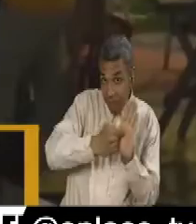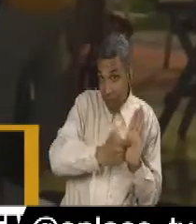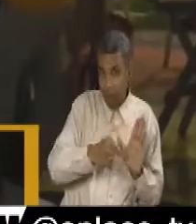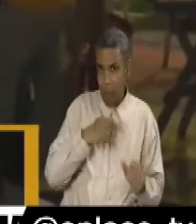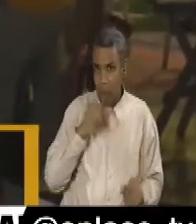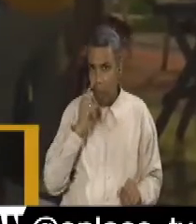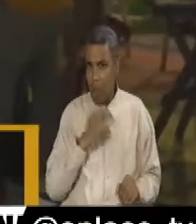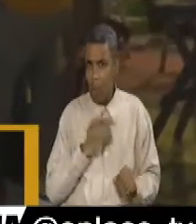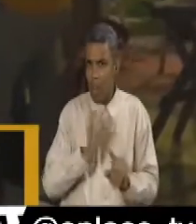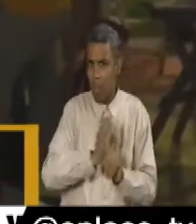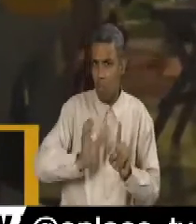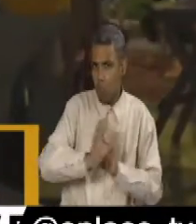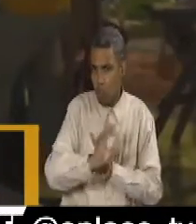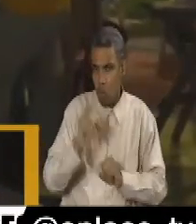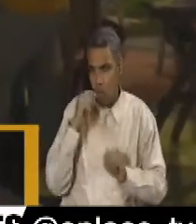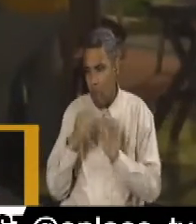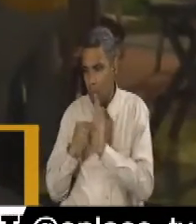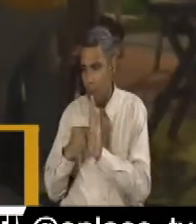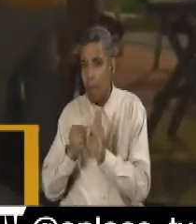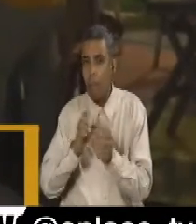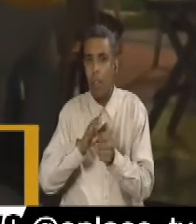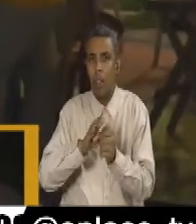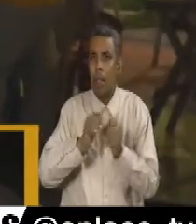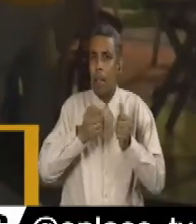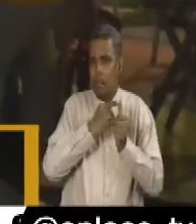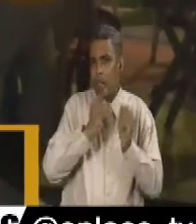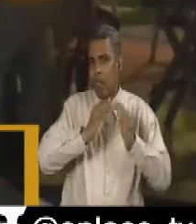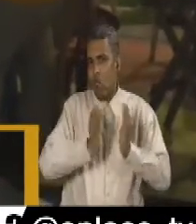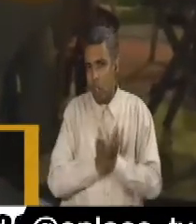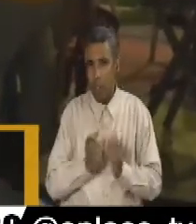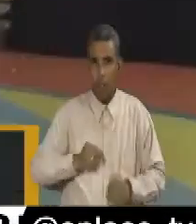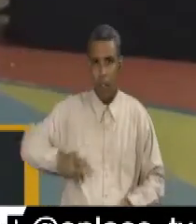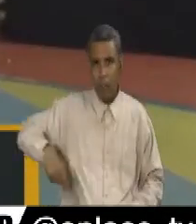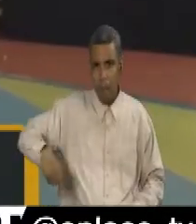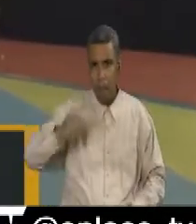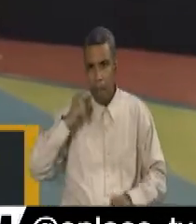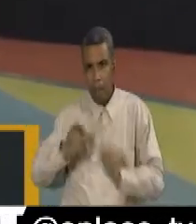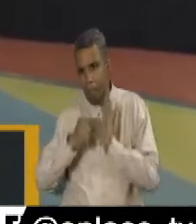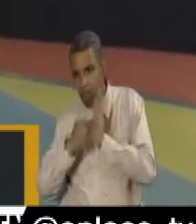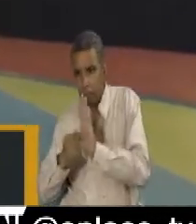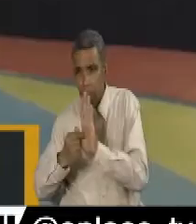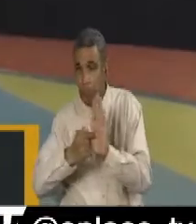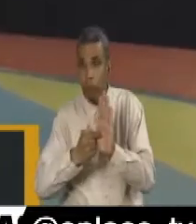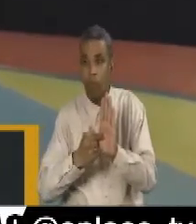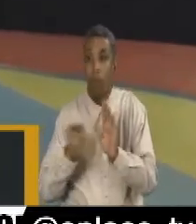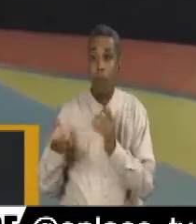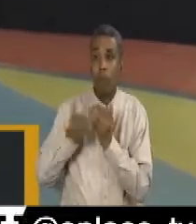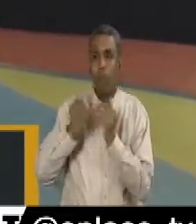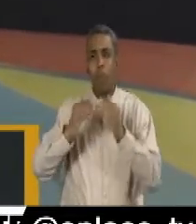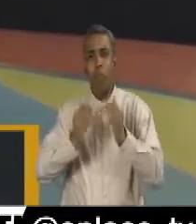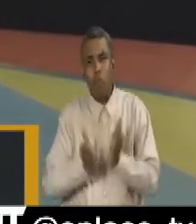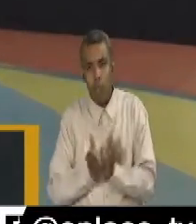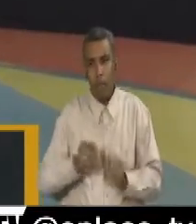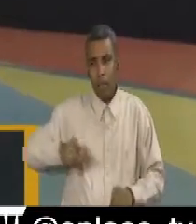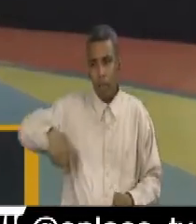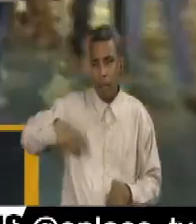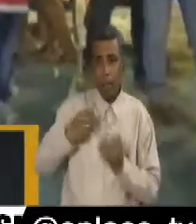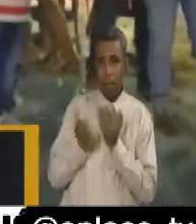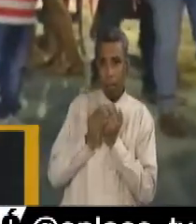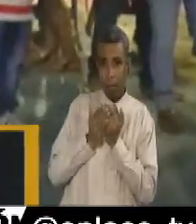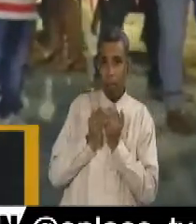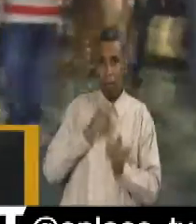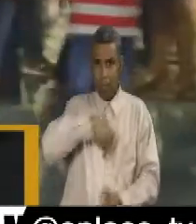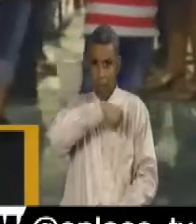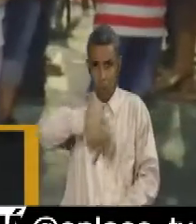dije inicialmente, la estamos haciendo en instituciones educativas. Hay colegios que la solicitan, entonces nosotros como Secretaría de Medio